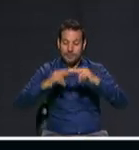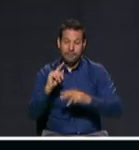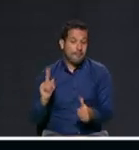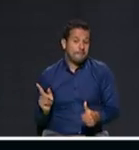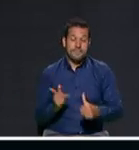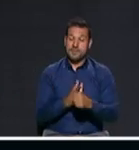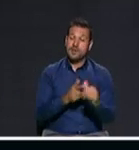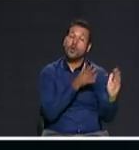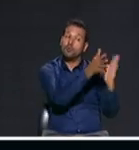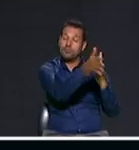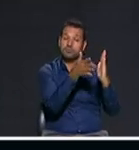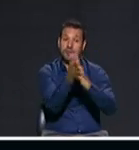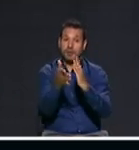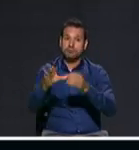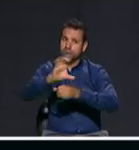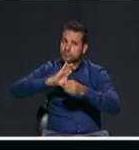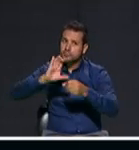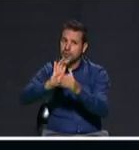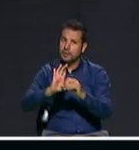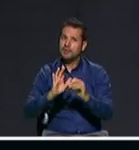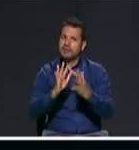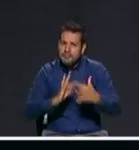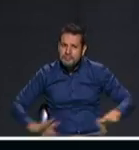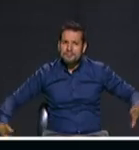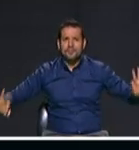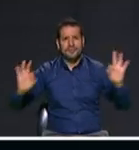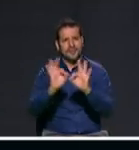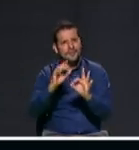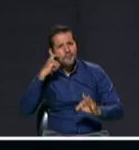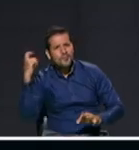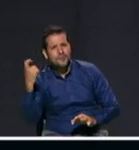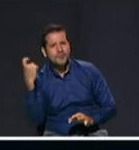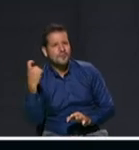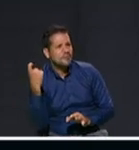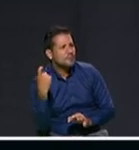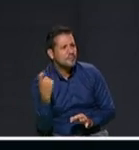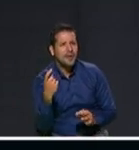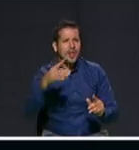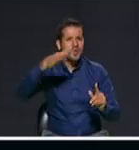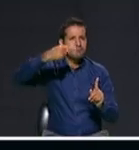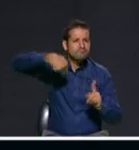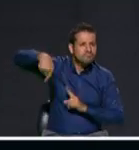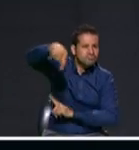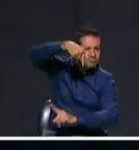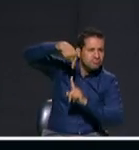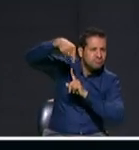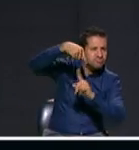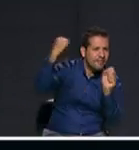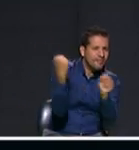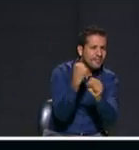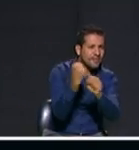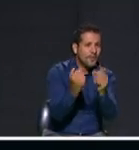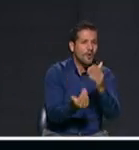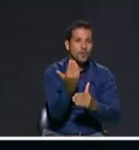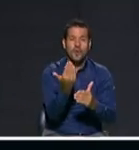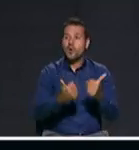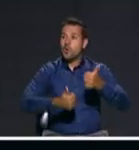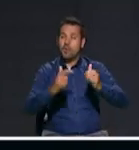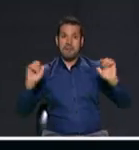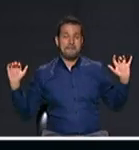hay que buscar infraestructura para para el empleo para el turismo centro espectáculos